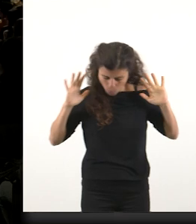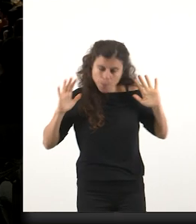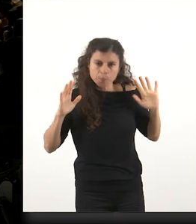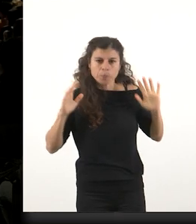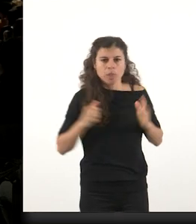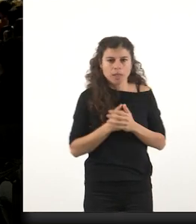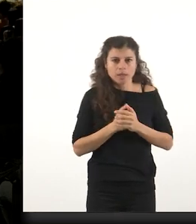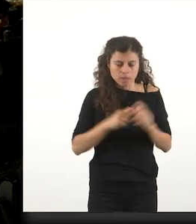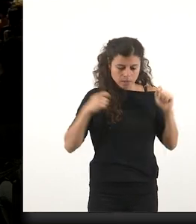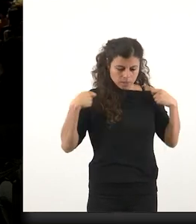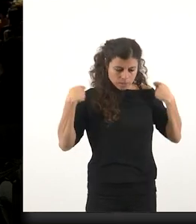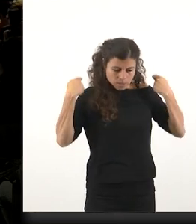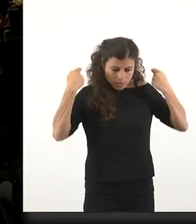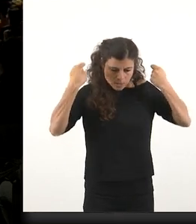¿eh?